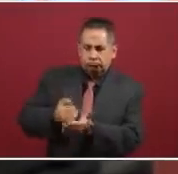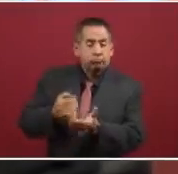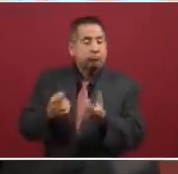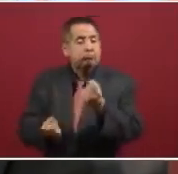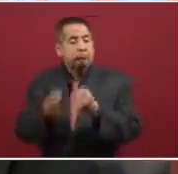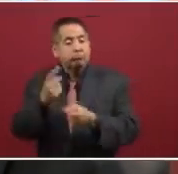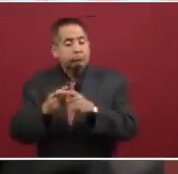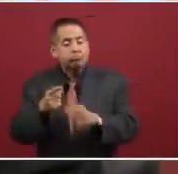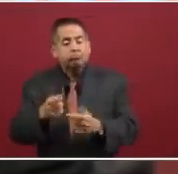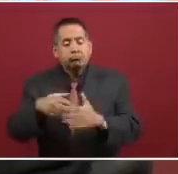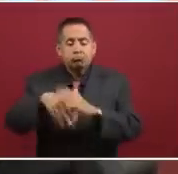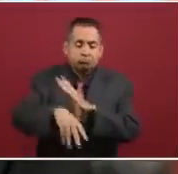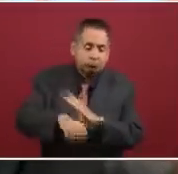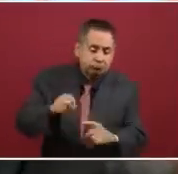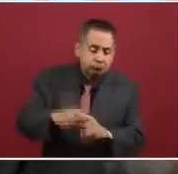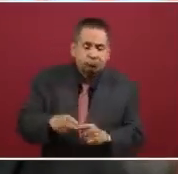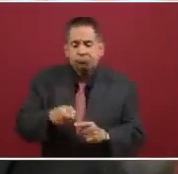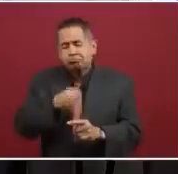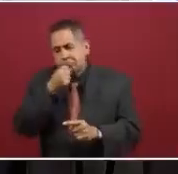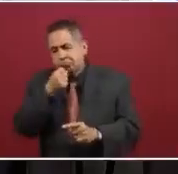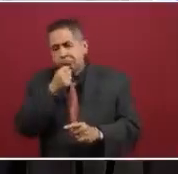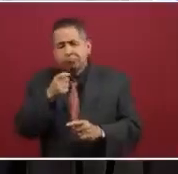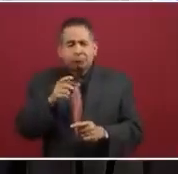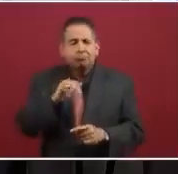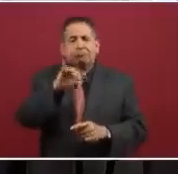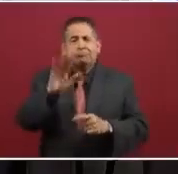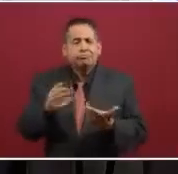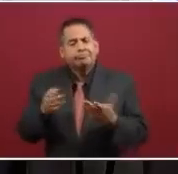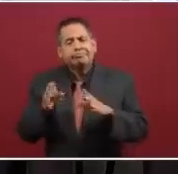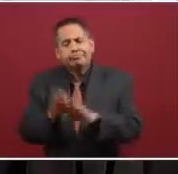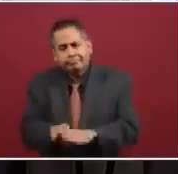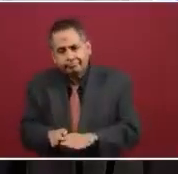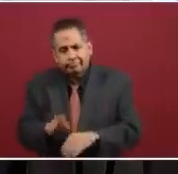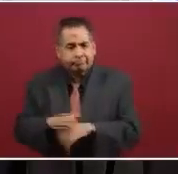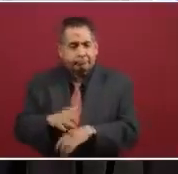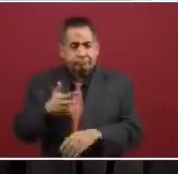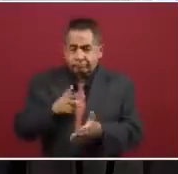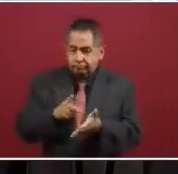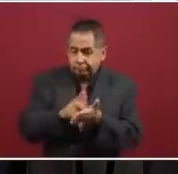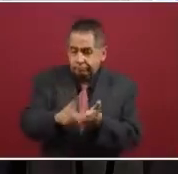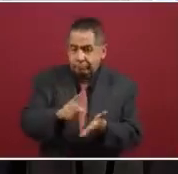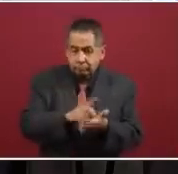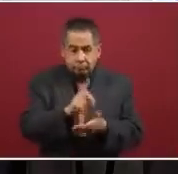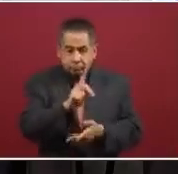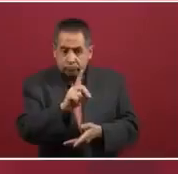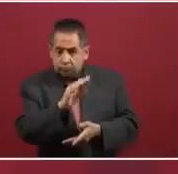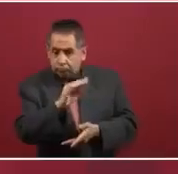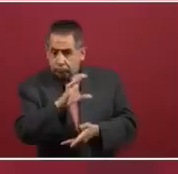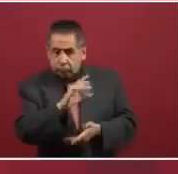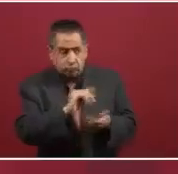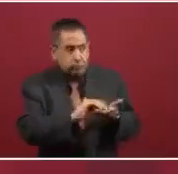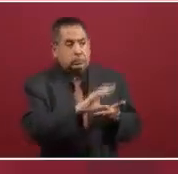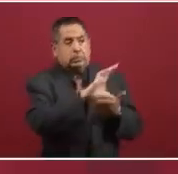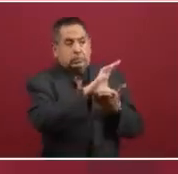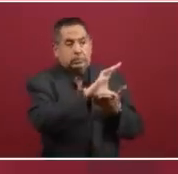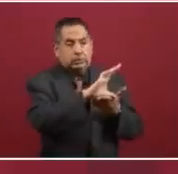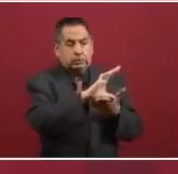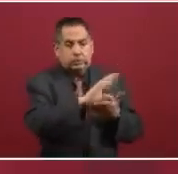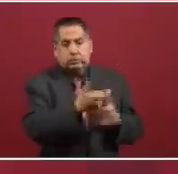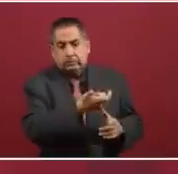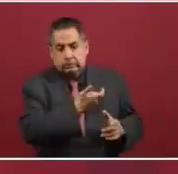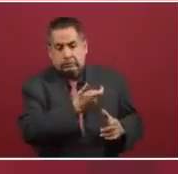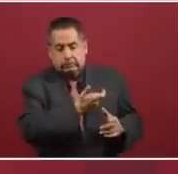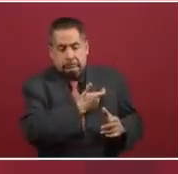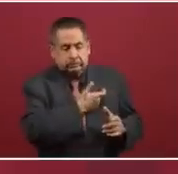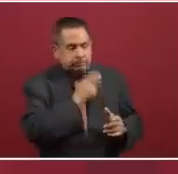porque ya están viejos, porque ya estaban casi cerrados, que no eran rentables porque el derecho de utilidad compartida era muy alto, ahora puedan volver a